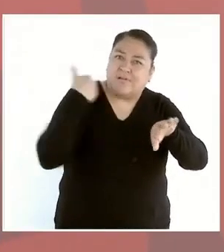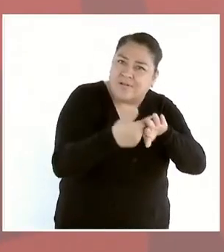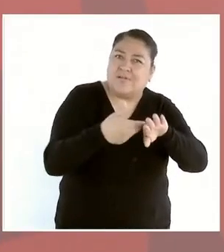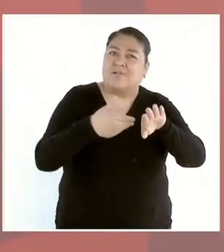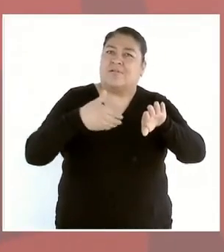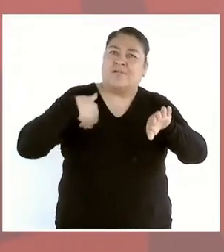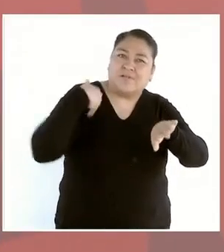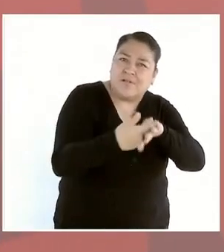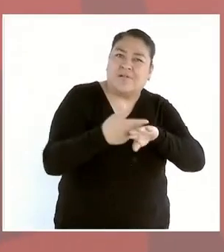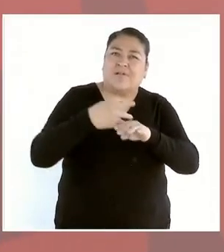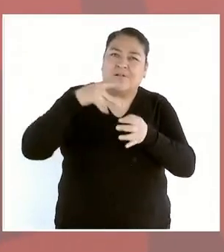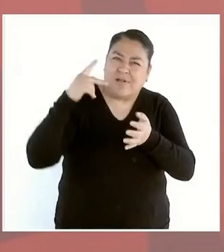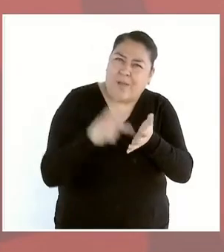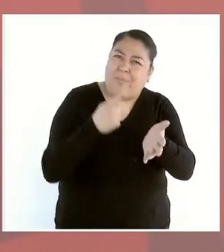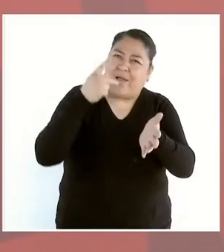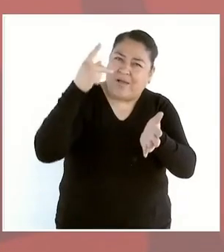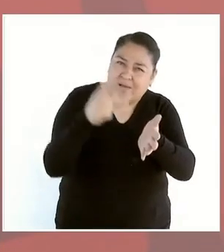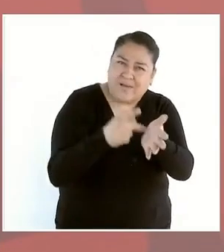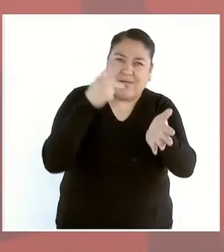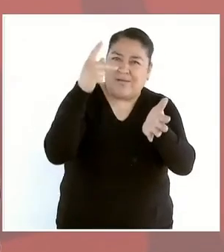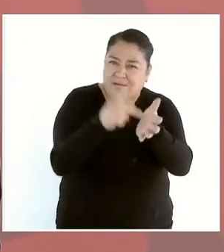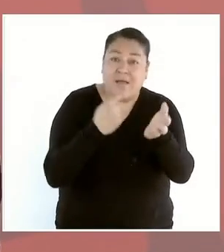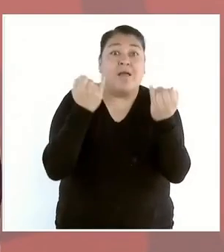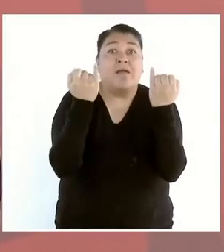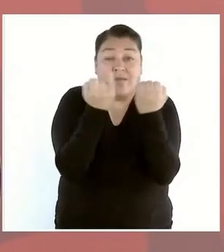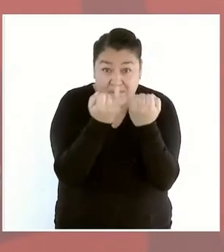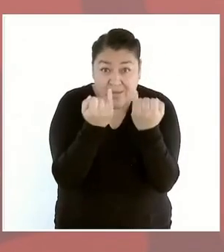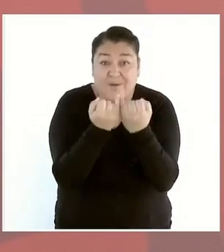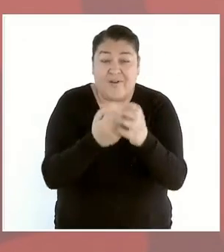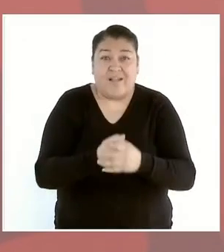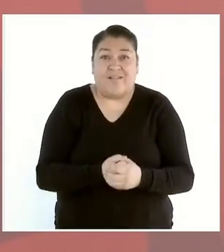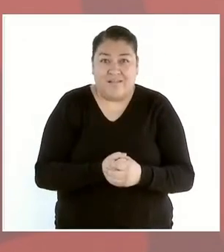vez y pronosticaba